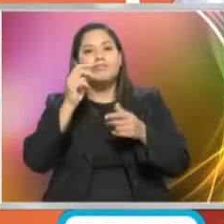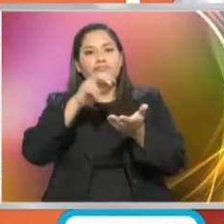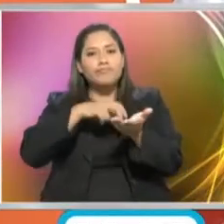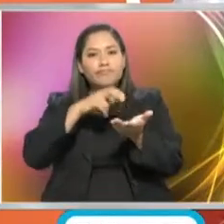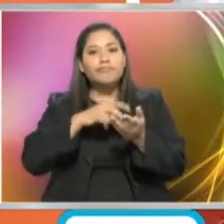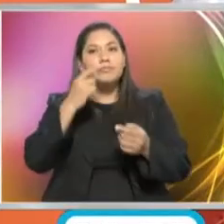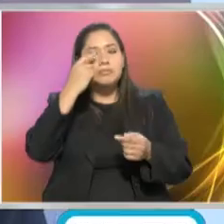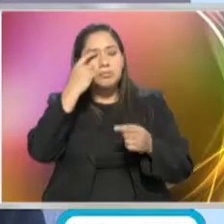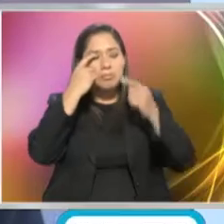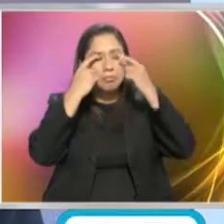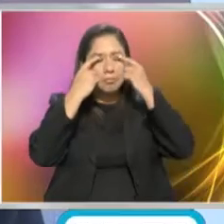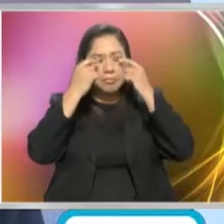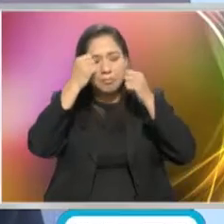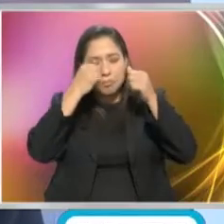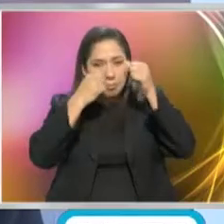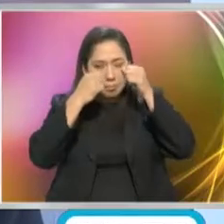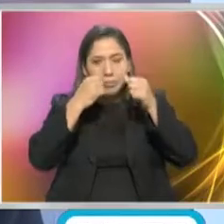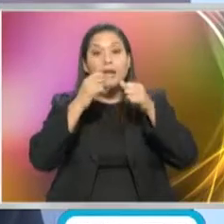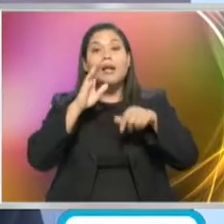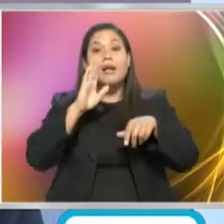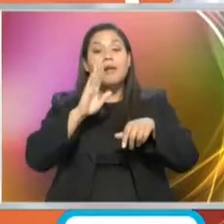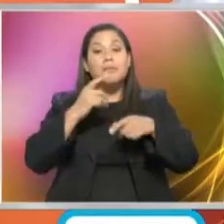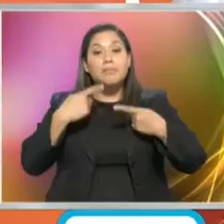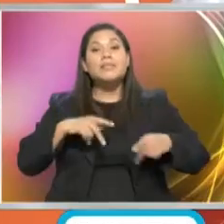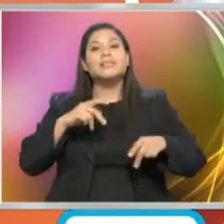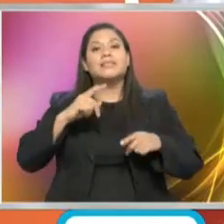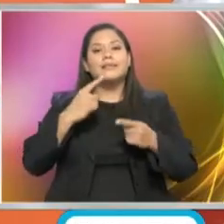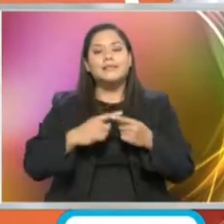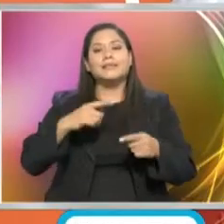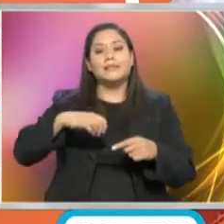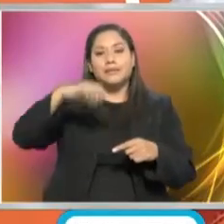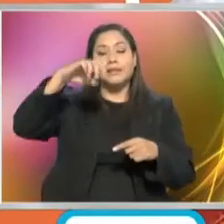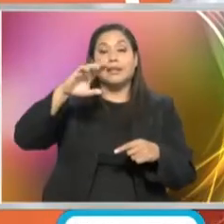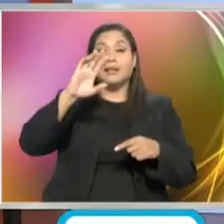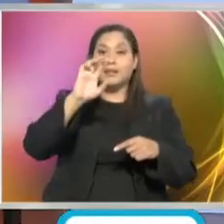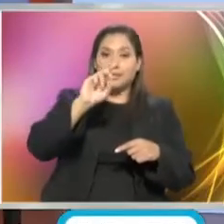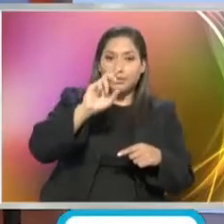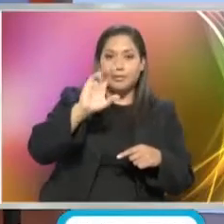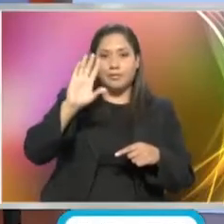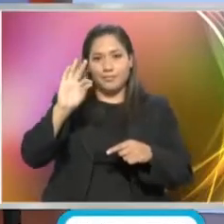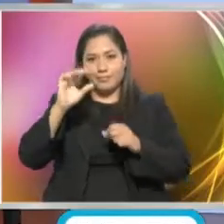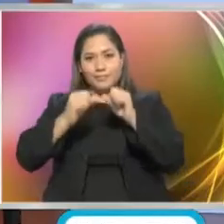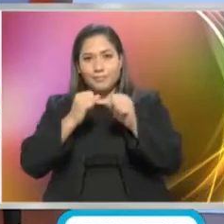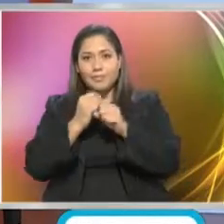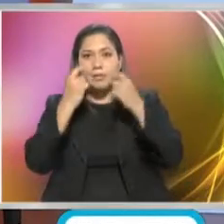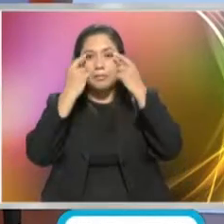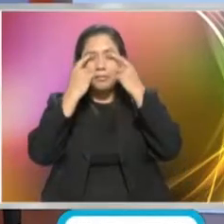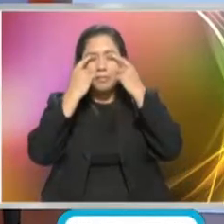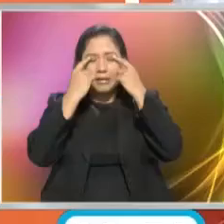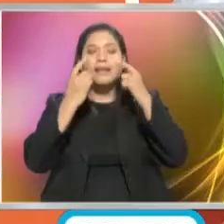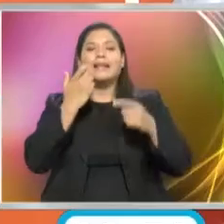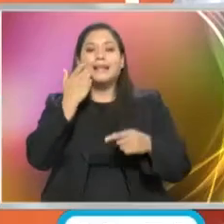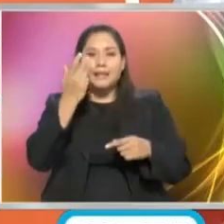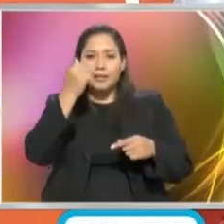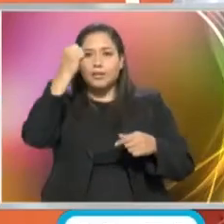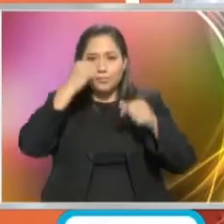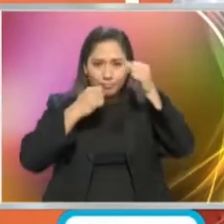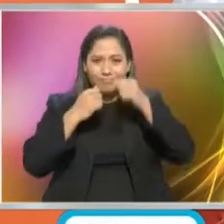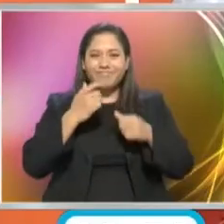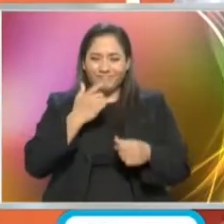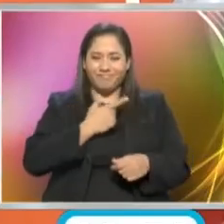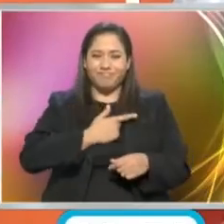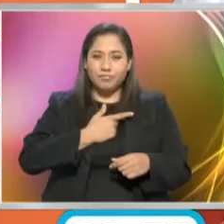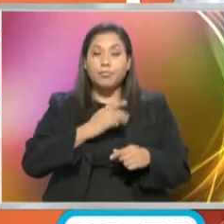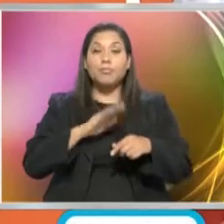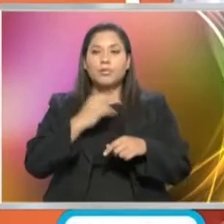los párpados, sobre todo en pacientes mayores de 30, 40 años. ¿Sí? Los párpados les interesan mucho, ya que bueno,